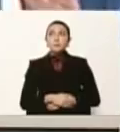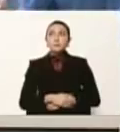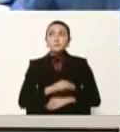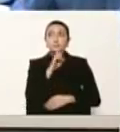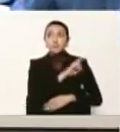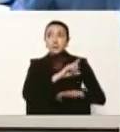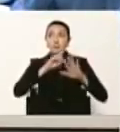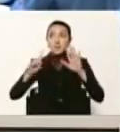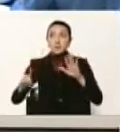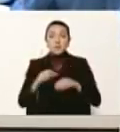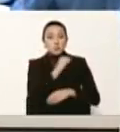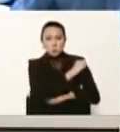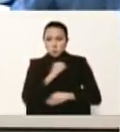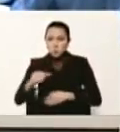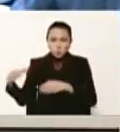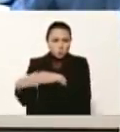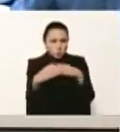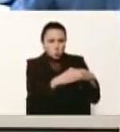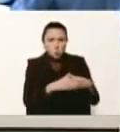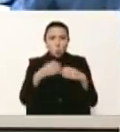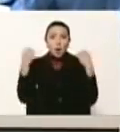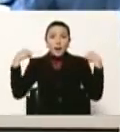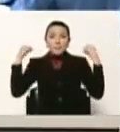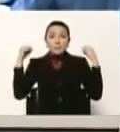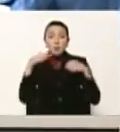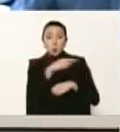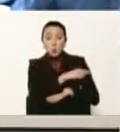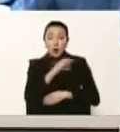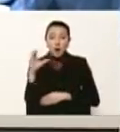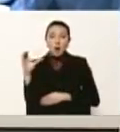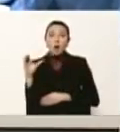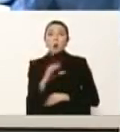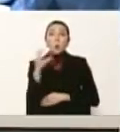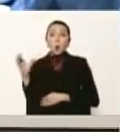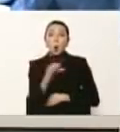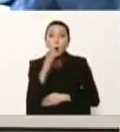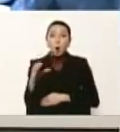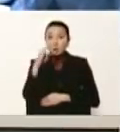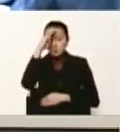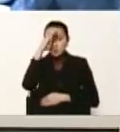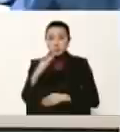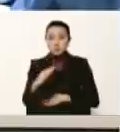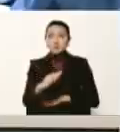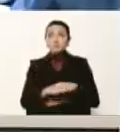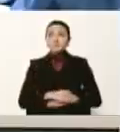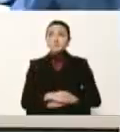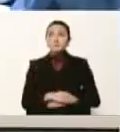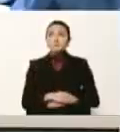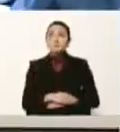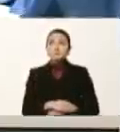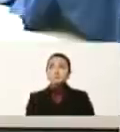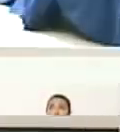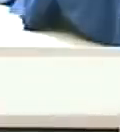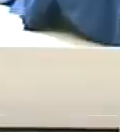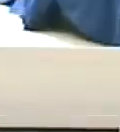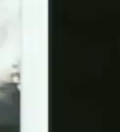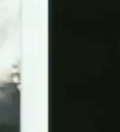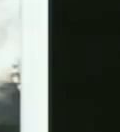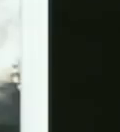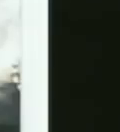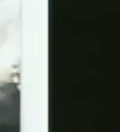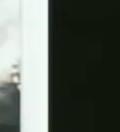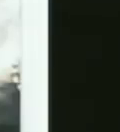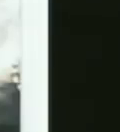26 mercenarios colombianos entrenados por la Fuerza Armada colombiana. Todavía